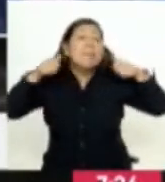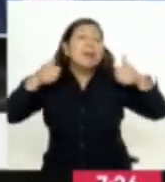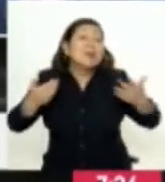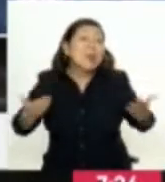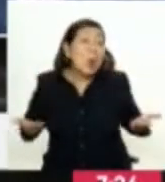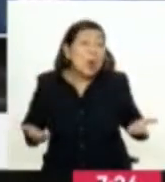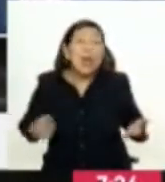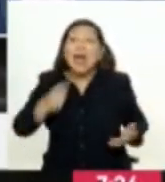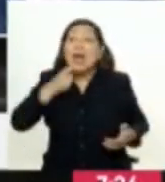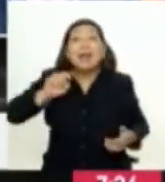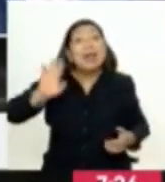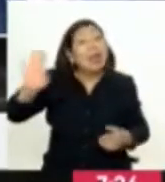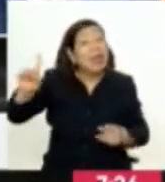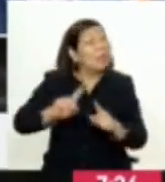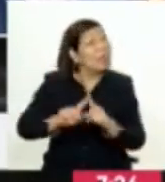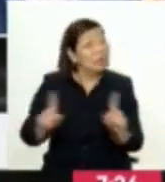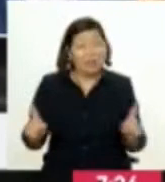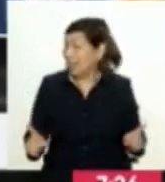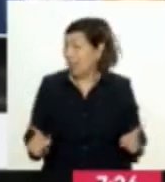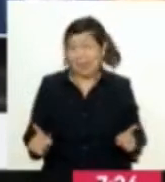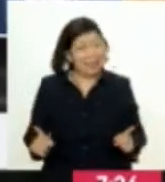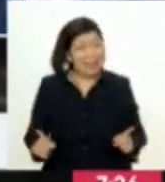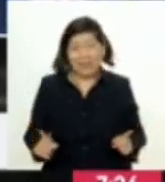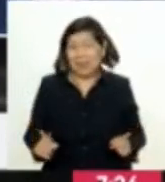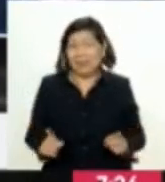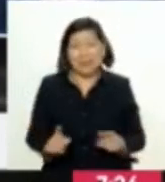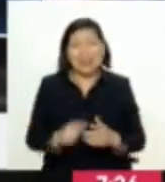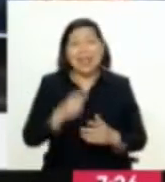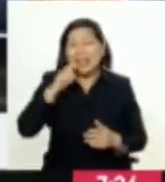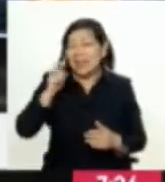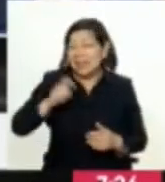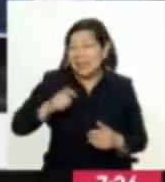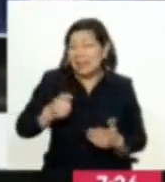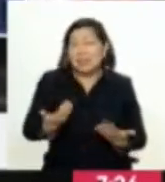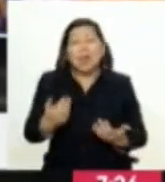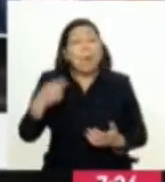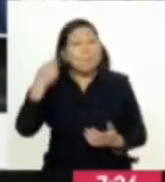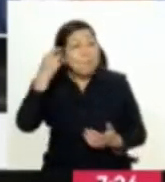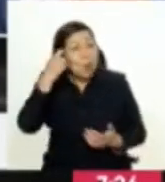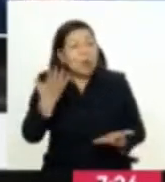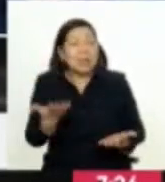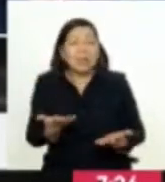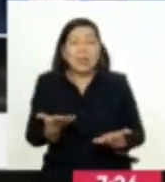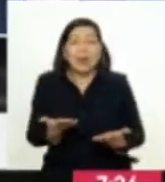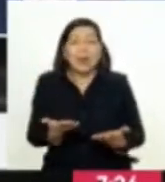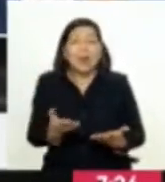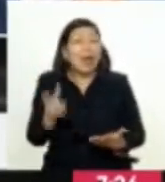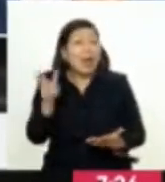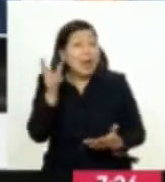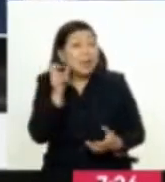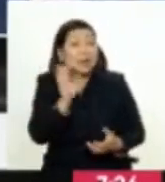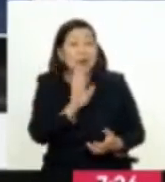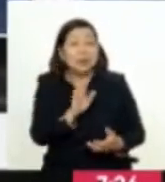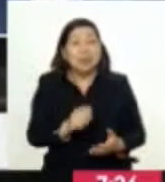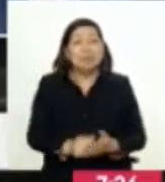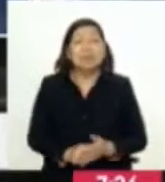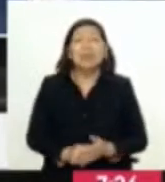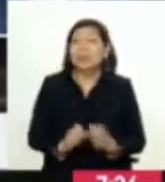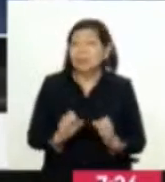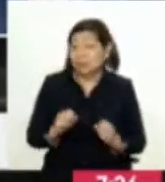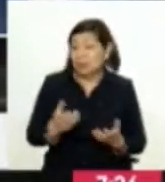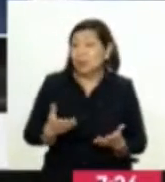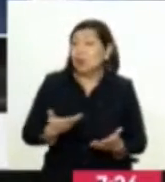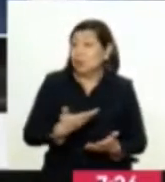¿no? Pero no solo la sociedad civil, necesitamos que los actores políticos que buscan... Lógico, representar... Bueno, hay que escucharlos a ellos, digo, porque